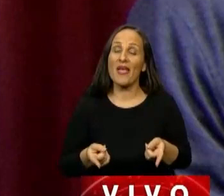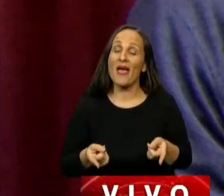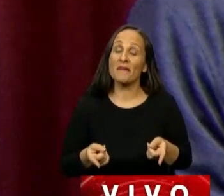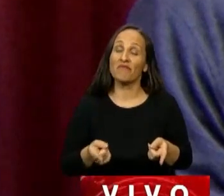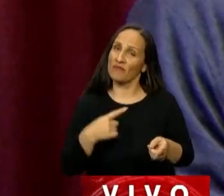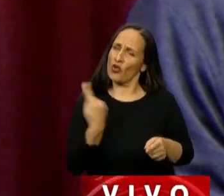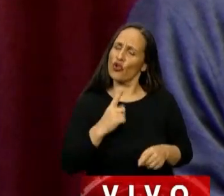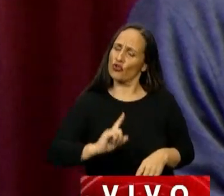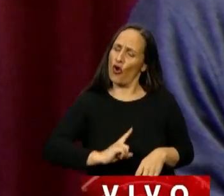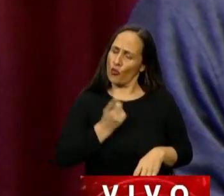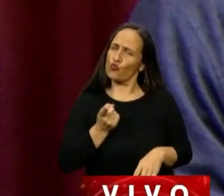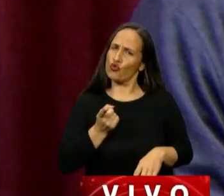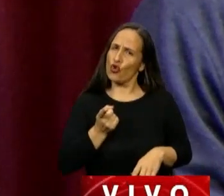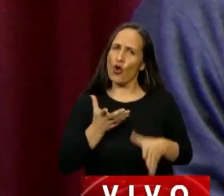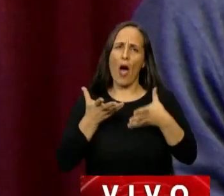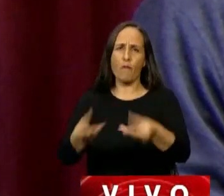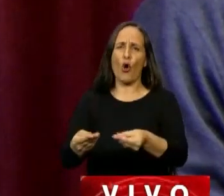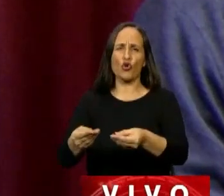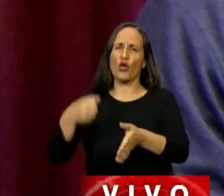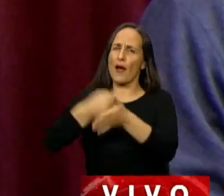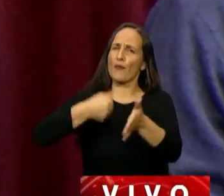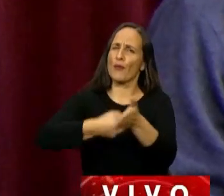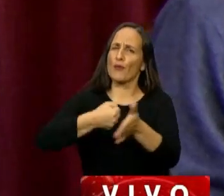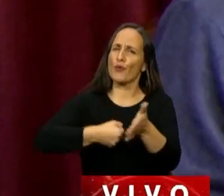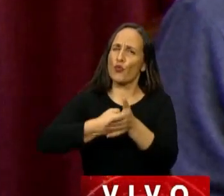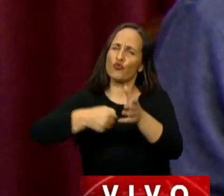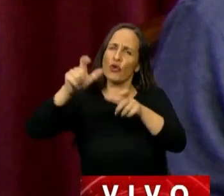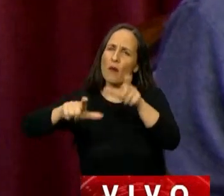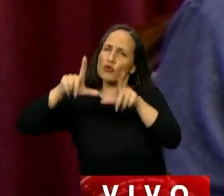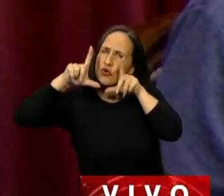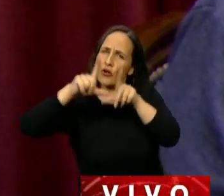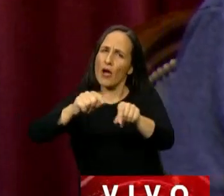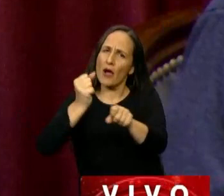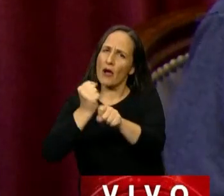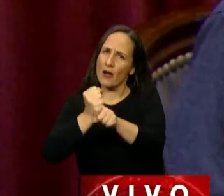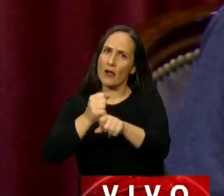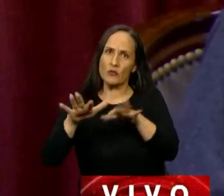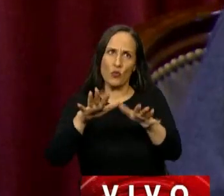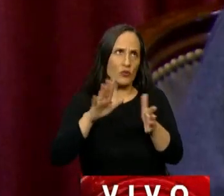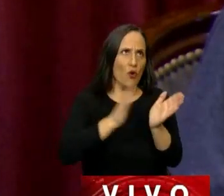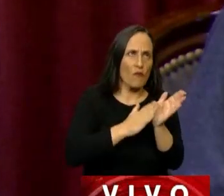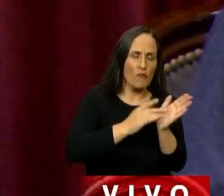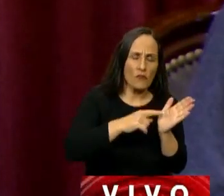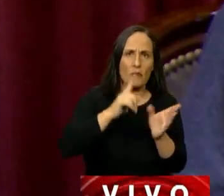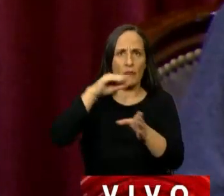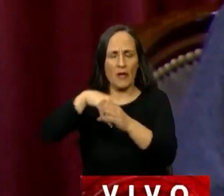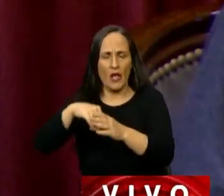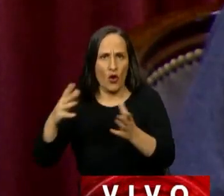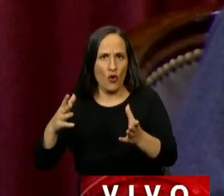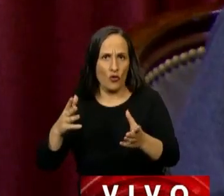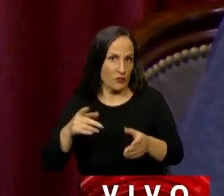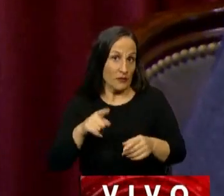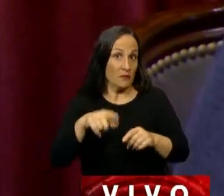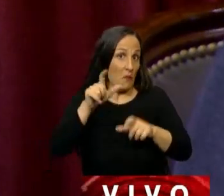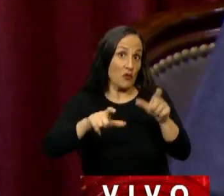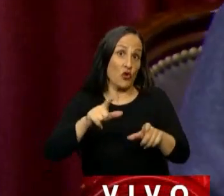hemos tenido el orgullo de acompañar la lucha y el reclamo de muchos trabajadores que están en estas condiciones, ¿no?